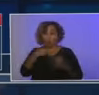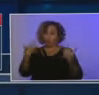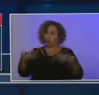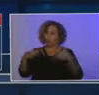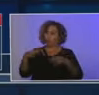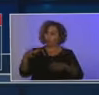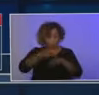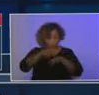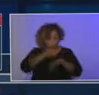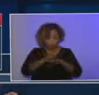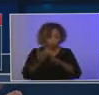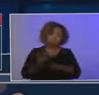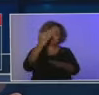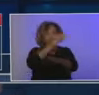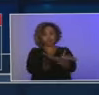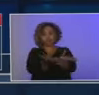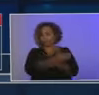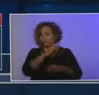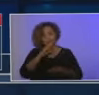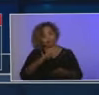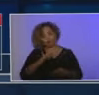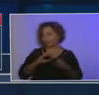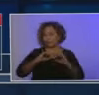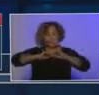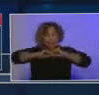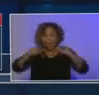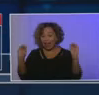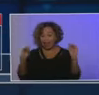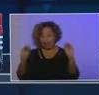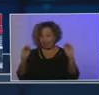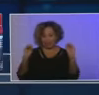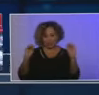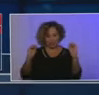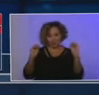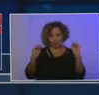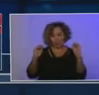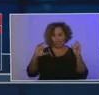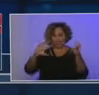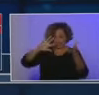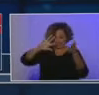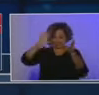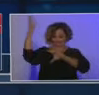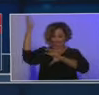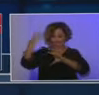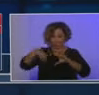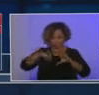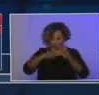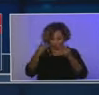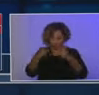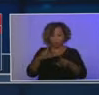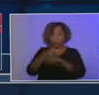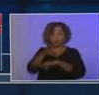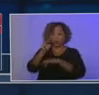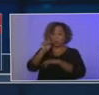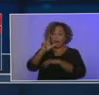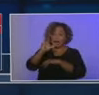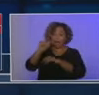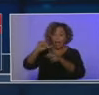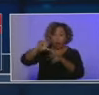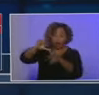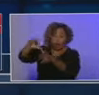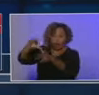hubiese jamás salido del desastre que teníamos en Puerto Rico después de María. Sin